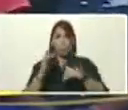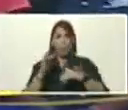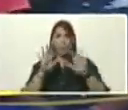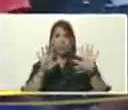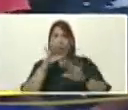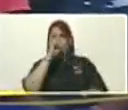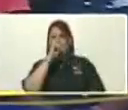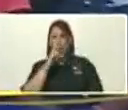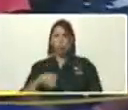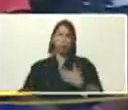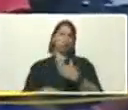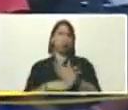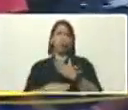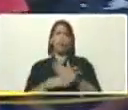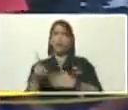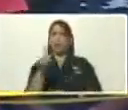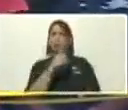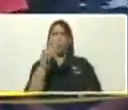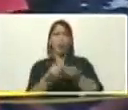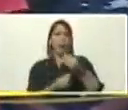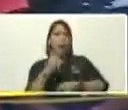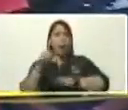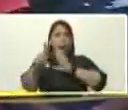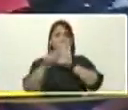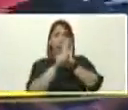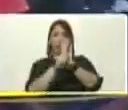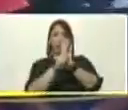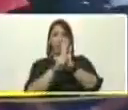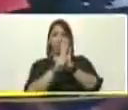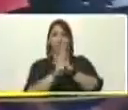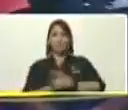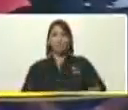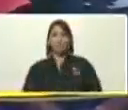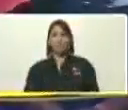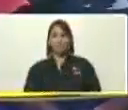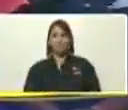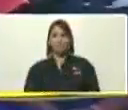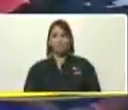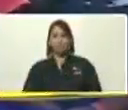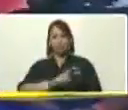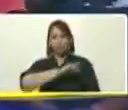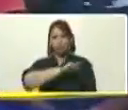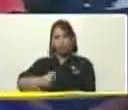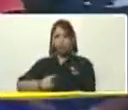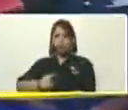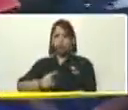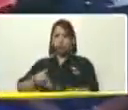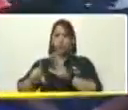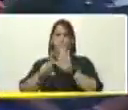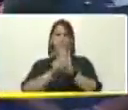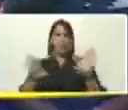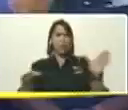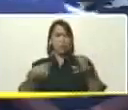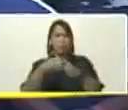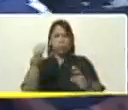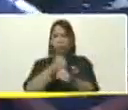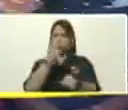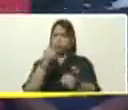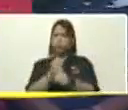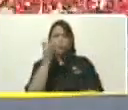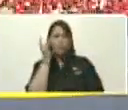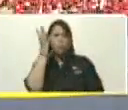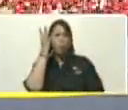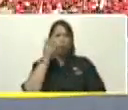y todavía no se han hecho las leyes que mandata la ley orgánica del trabajo hecha por el